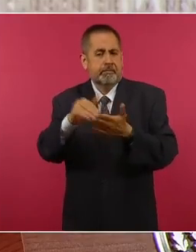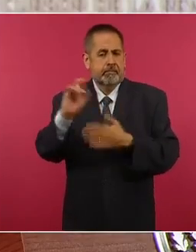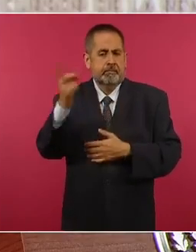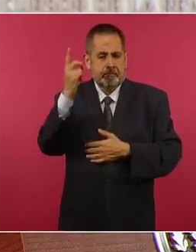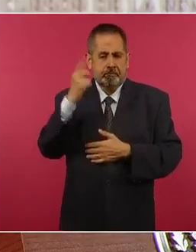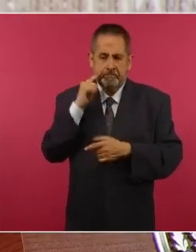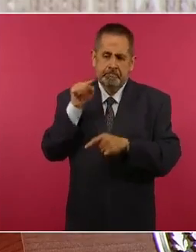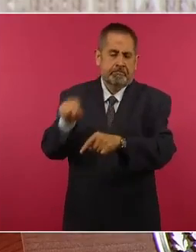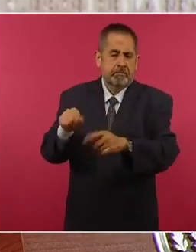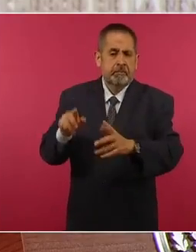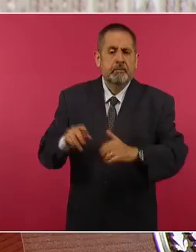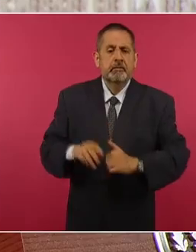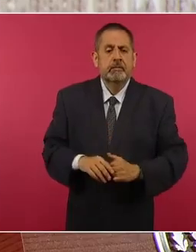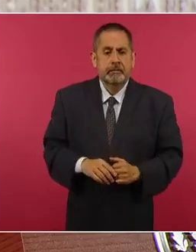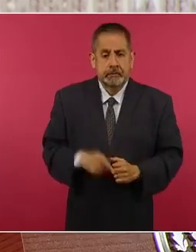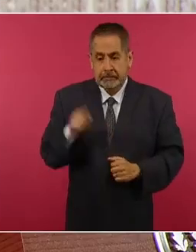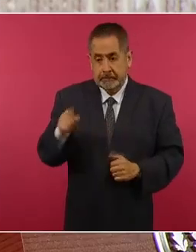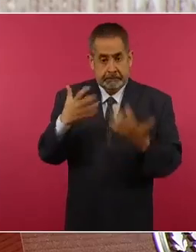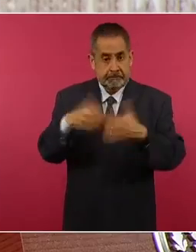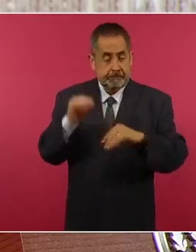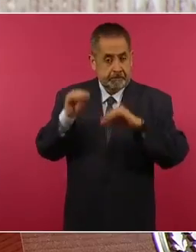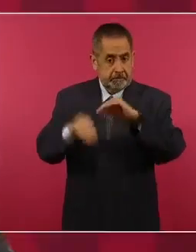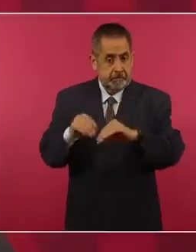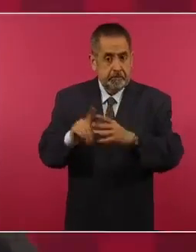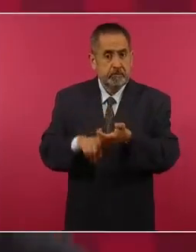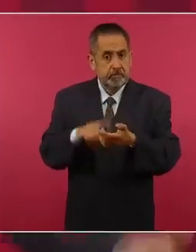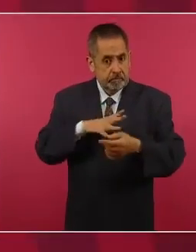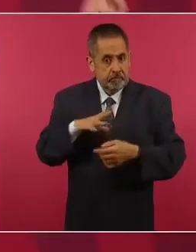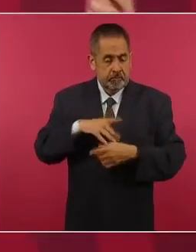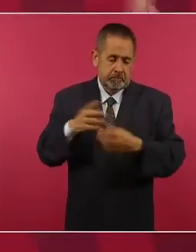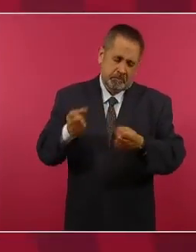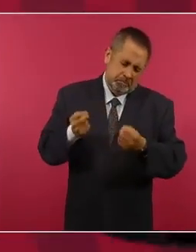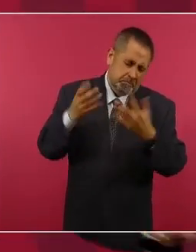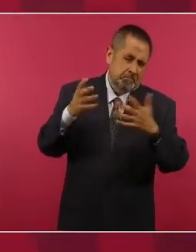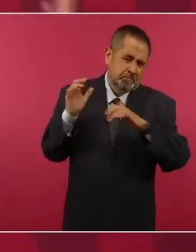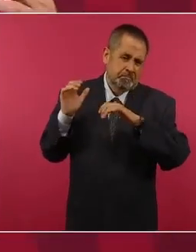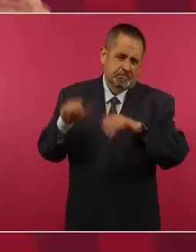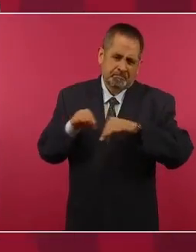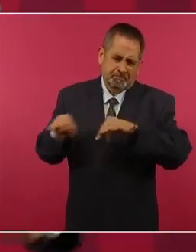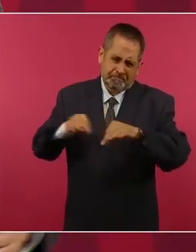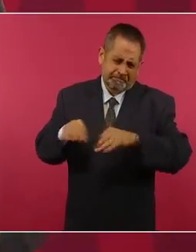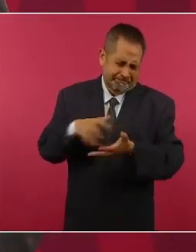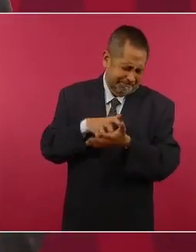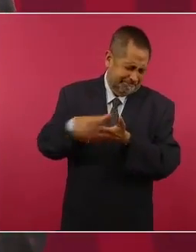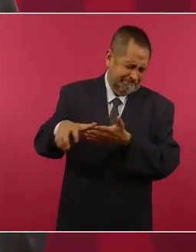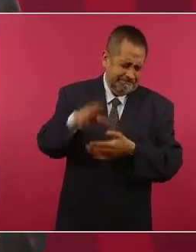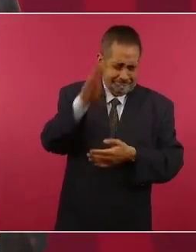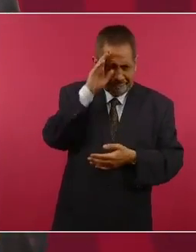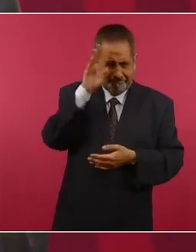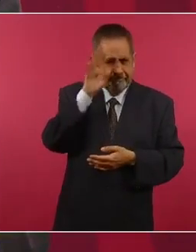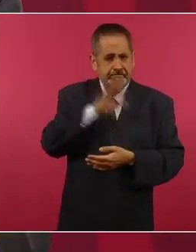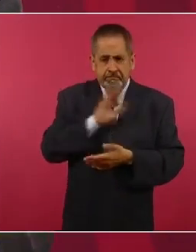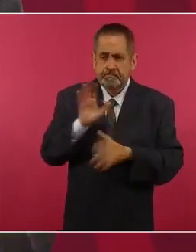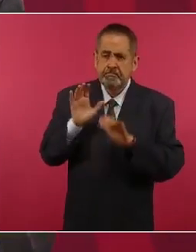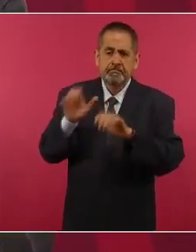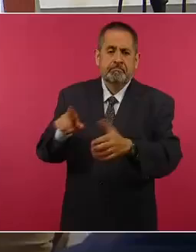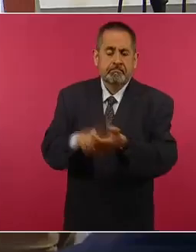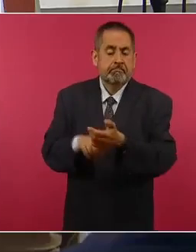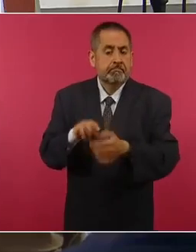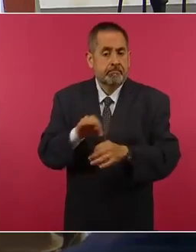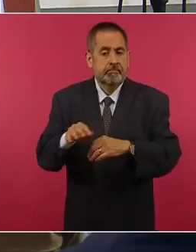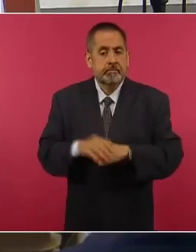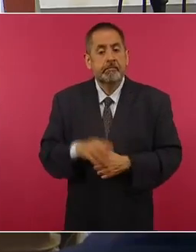4,000 o 5,000 millones de dólares esta planta. Entonces, ahí va a haber mucho trabajo también. Muchísimo trabajo. Y en los